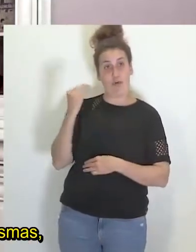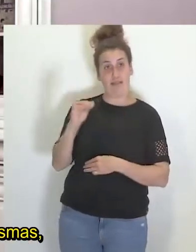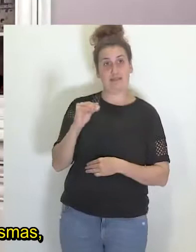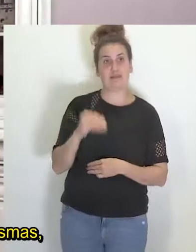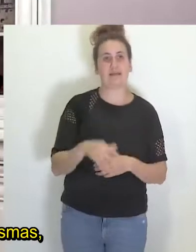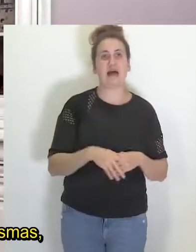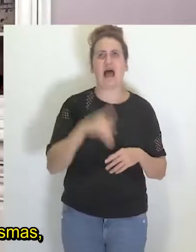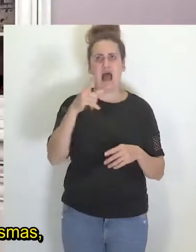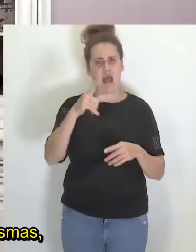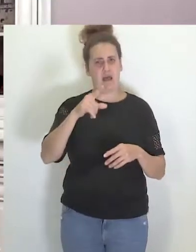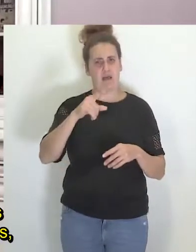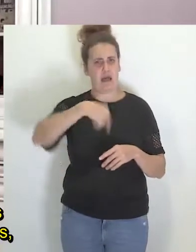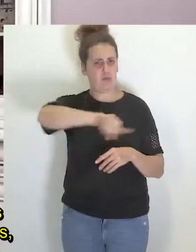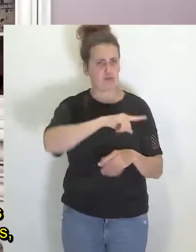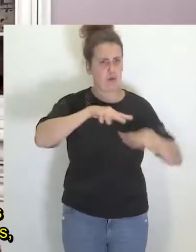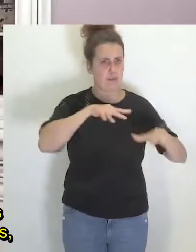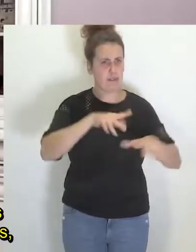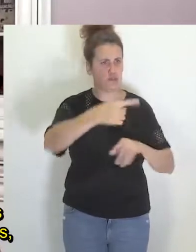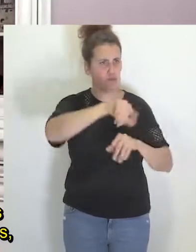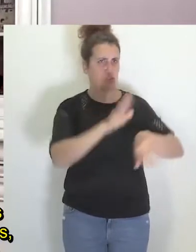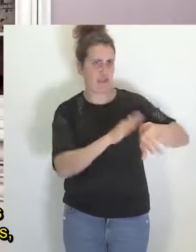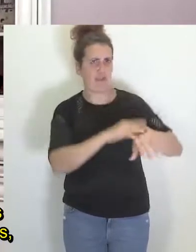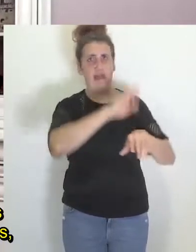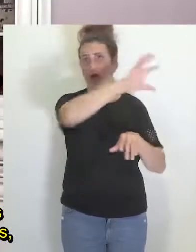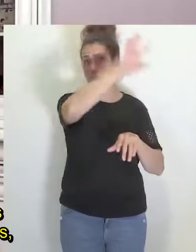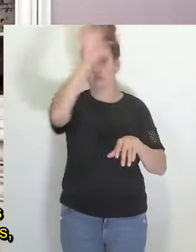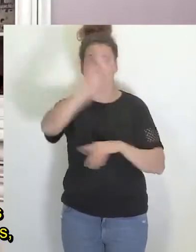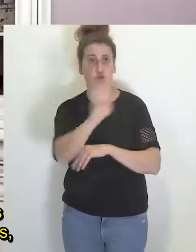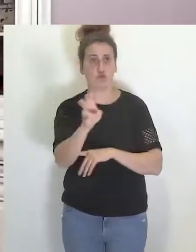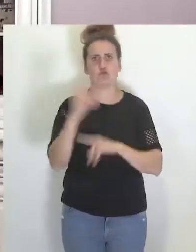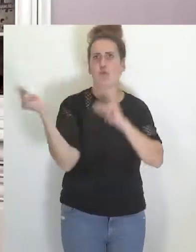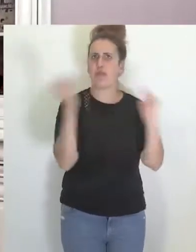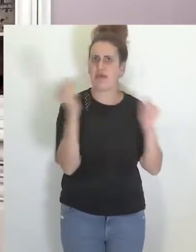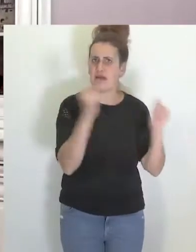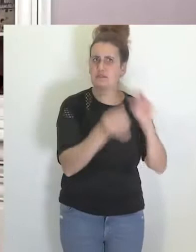ha provocado entre nosotras mismas, entre algunos movimientos de izquierda de otros lugares,